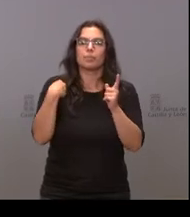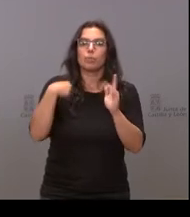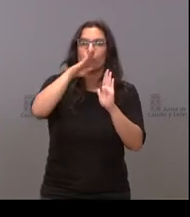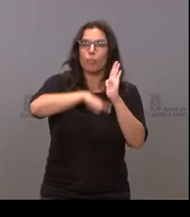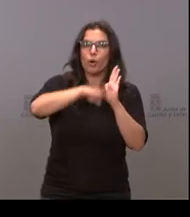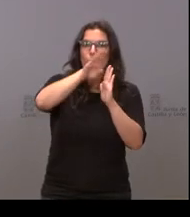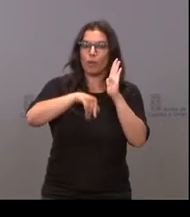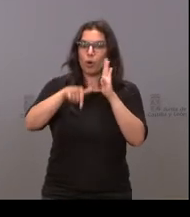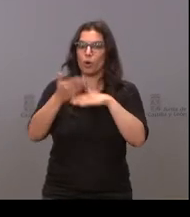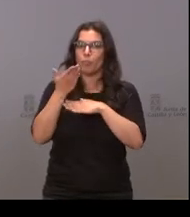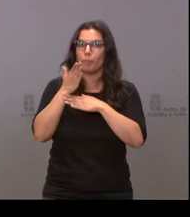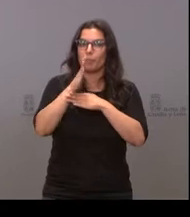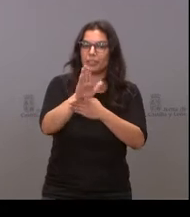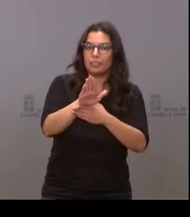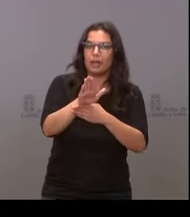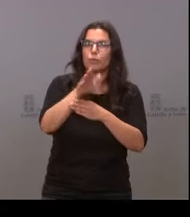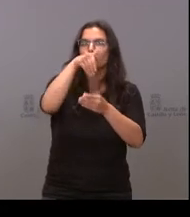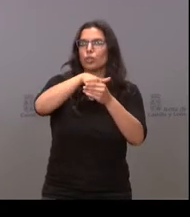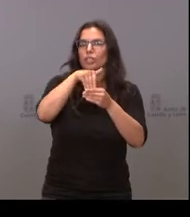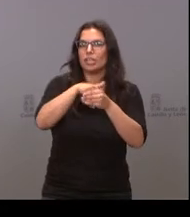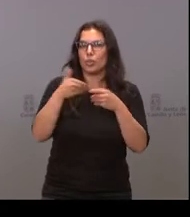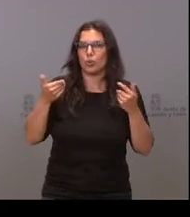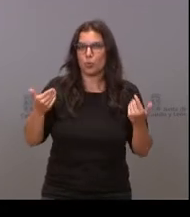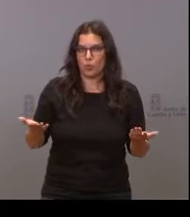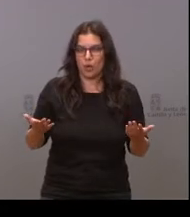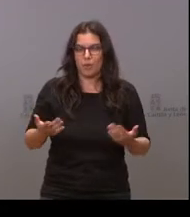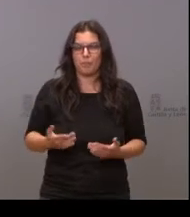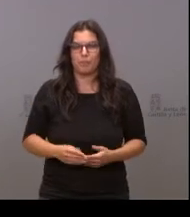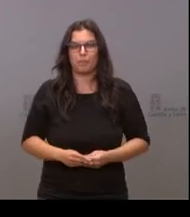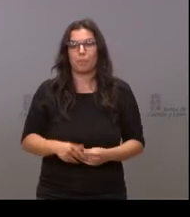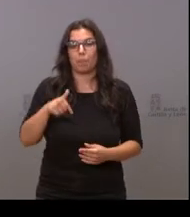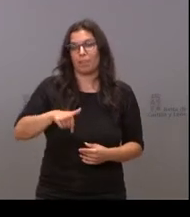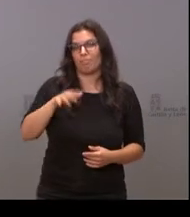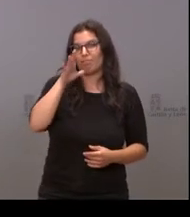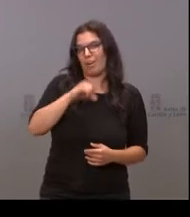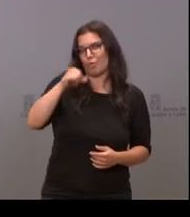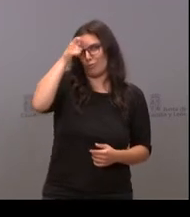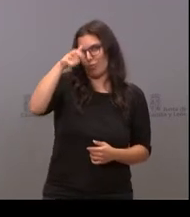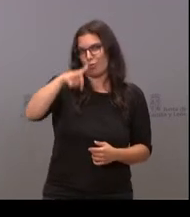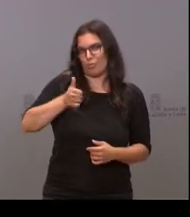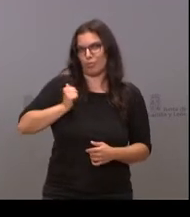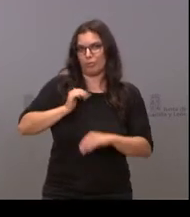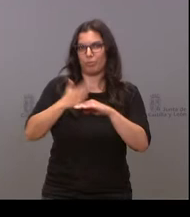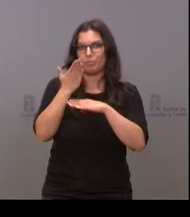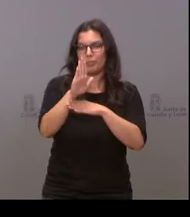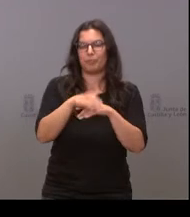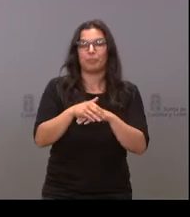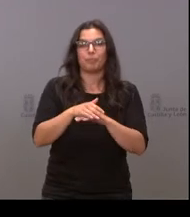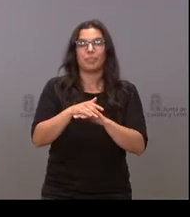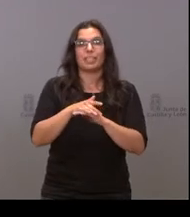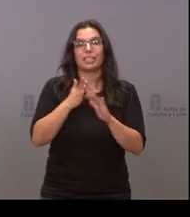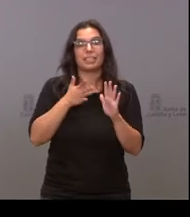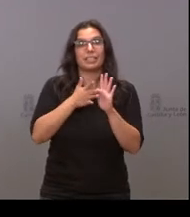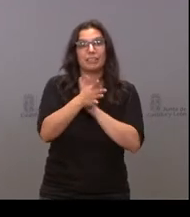que hoy venimos a anunciar en en esta magnífica villa se trata de exponer lo que se